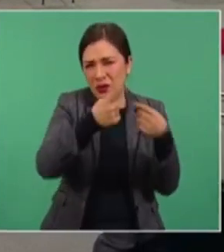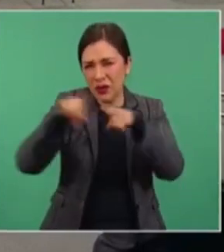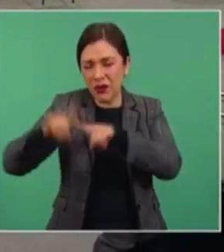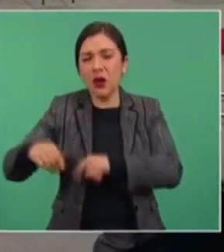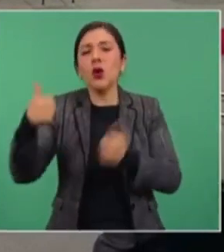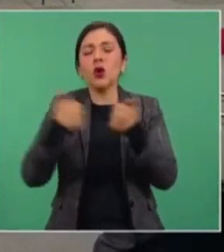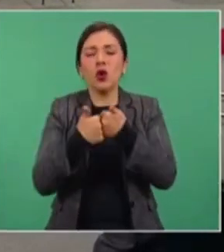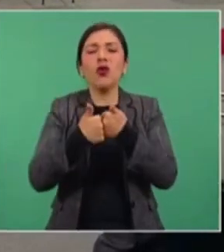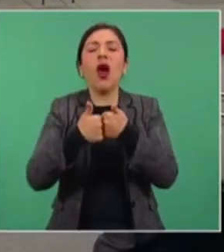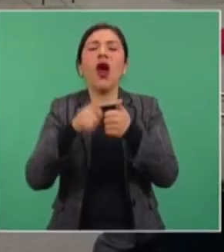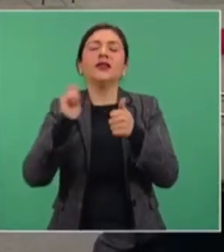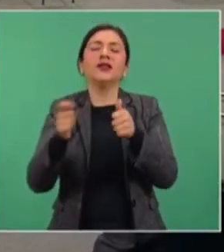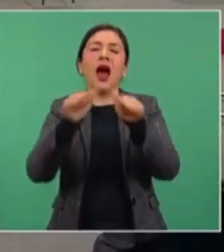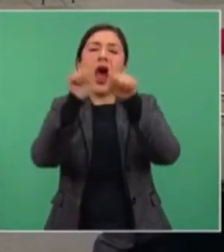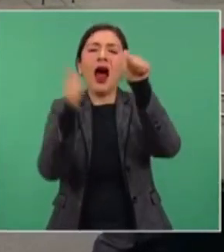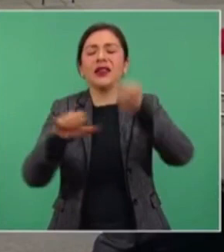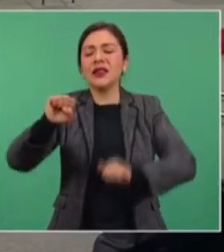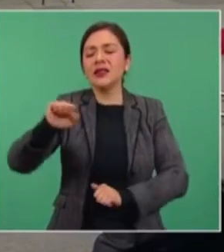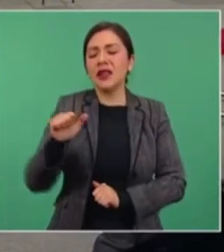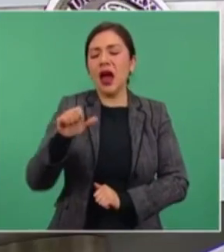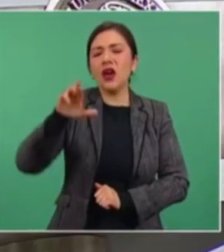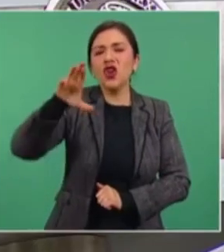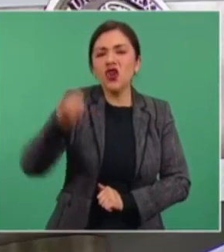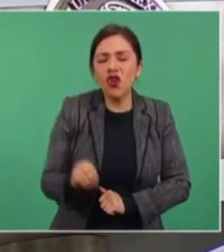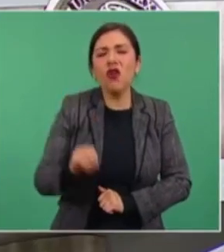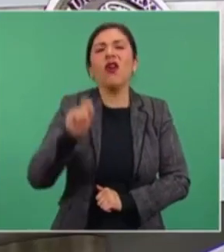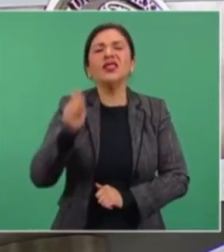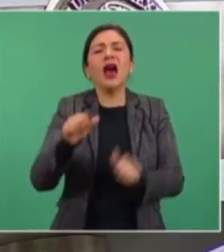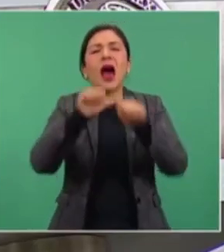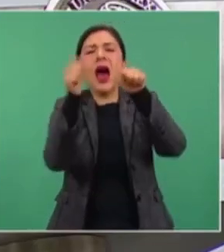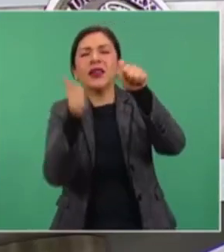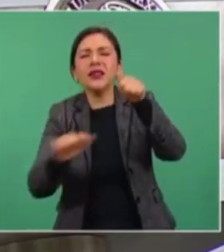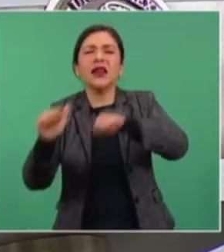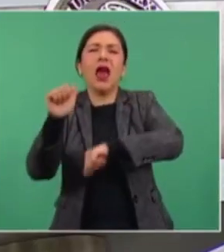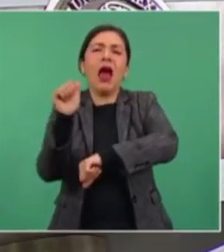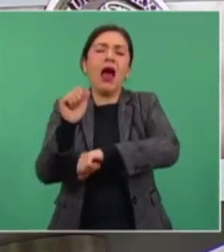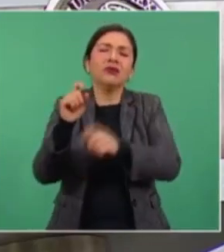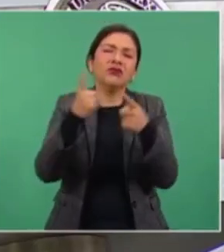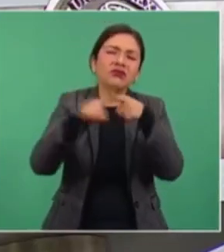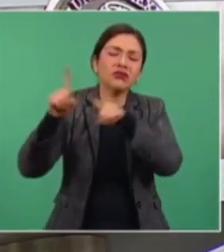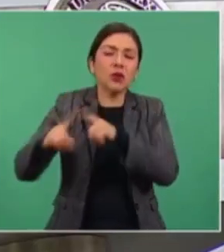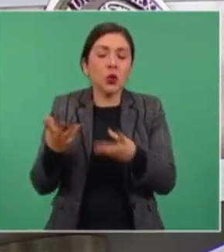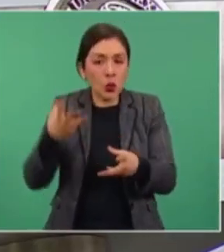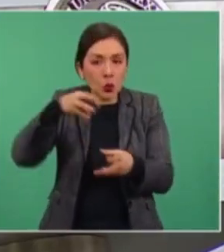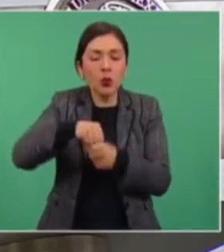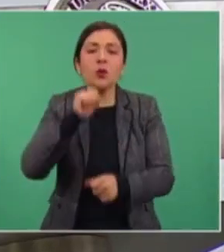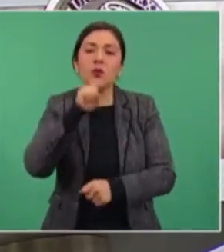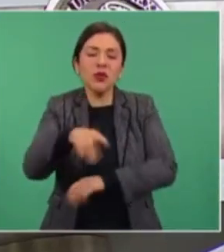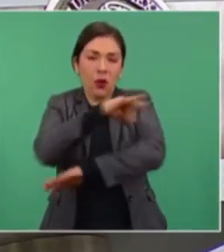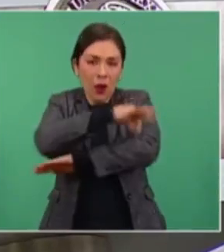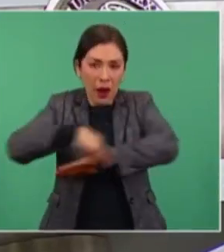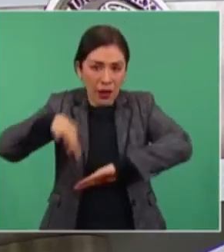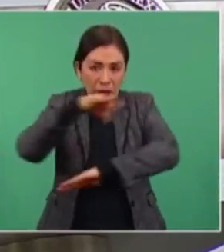arte sacro, artes y artesanías que integran a la arquitectura.